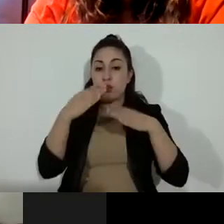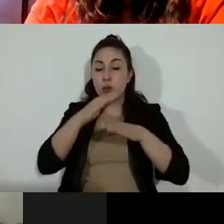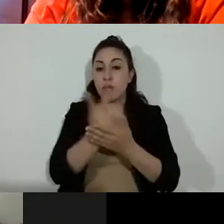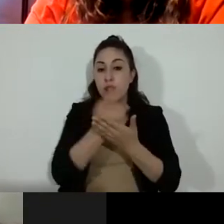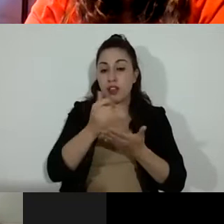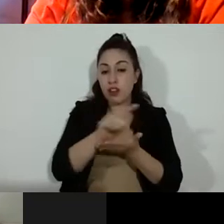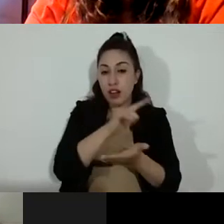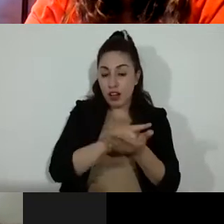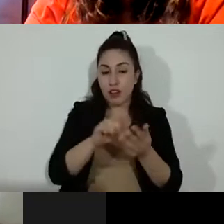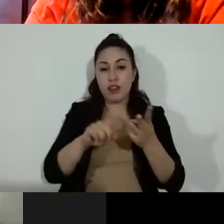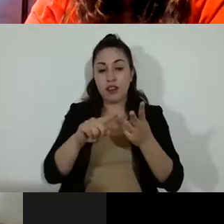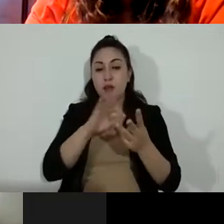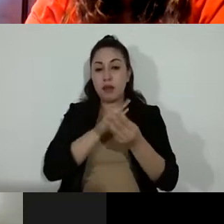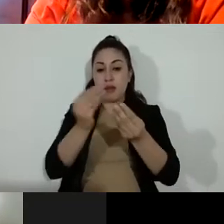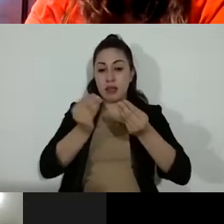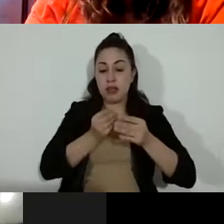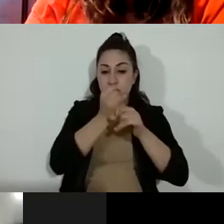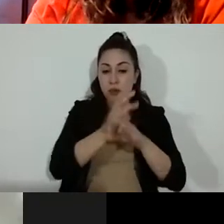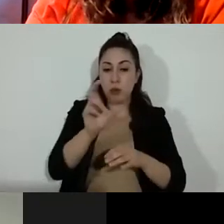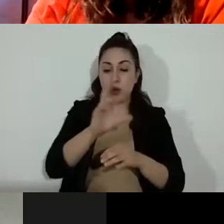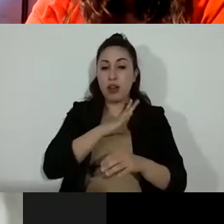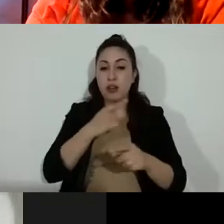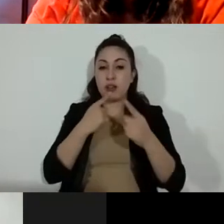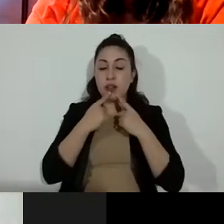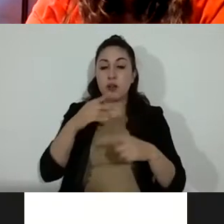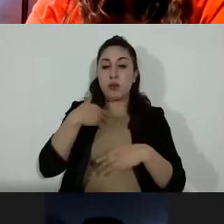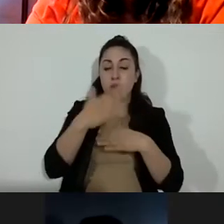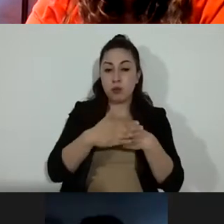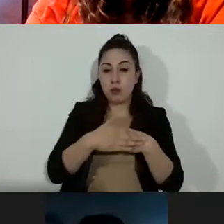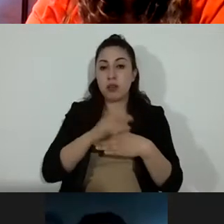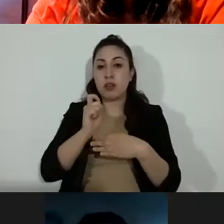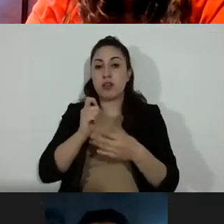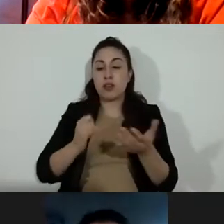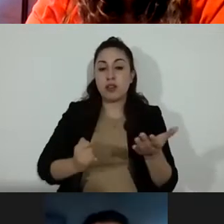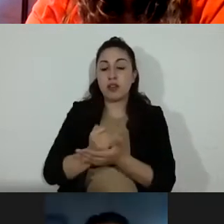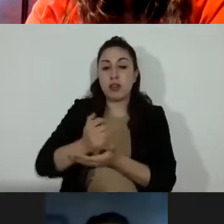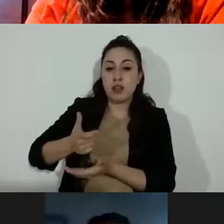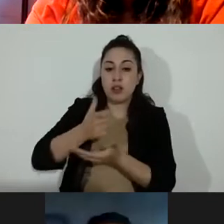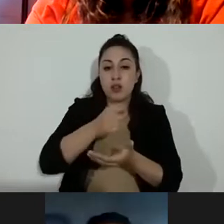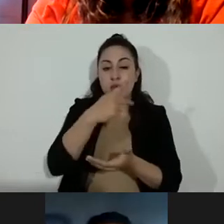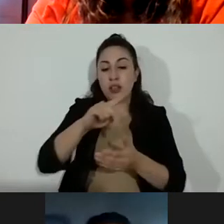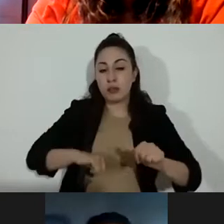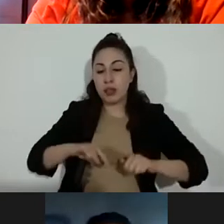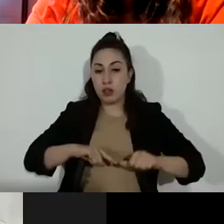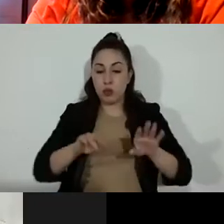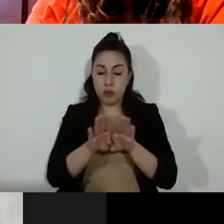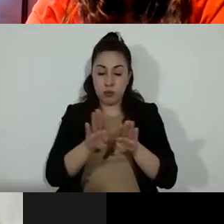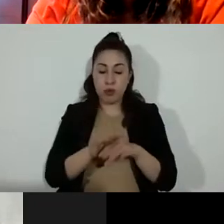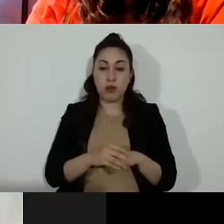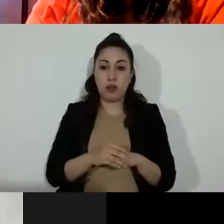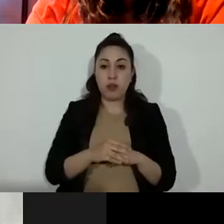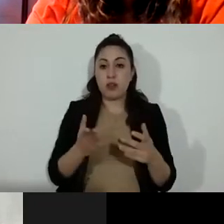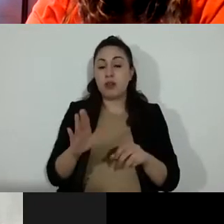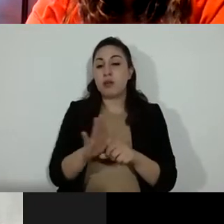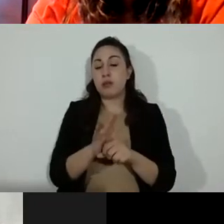3, proporcionen información cuando se estudie un negocio concerniente a sus respectivos ramos o actividades. Entonces, es claro que